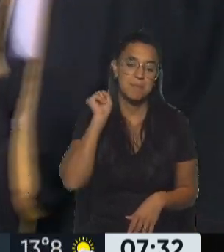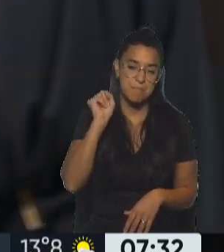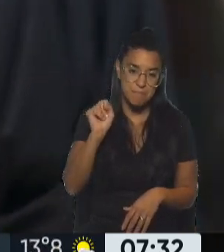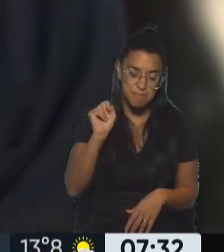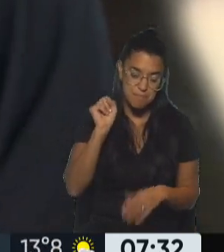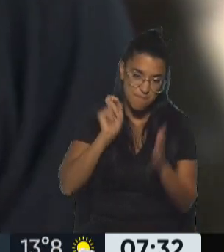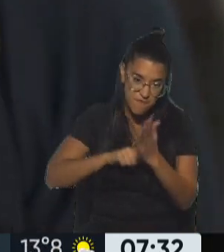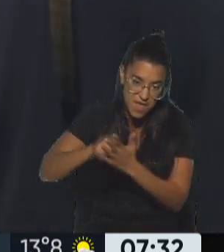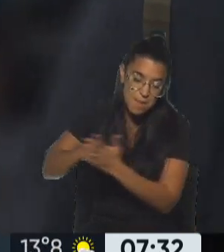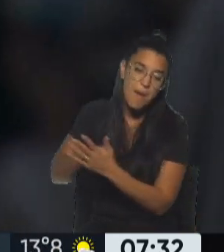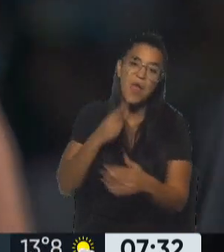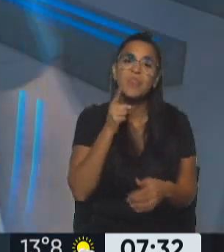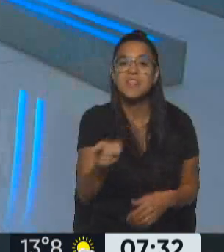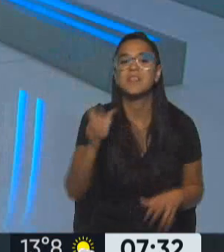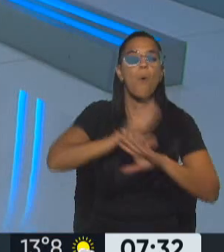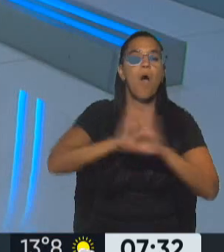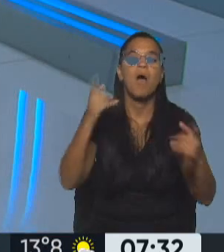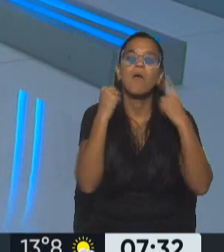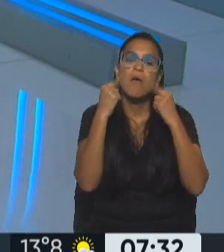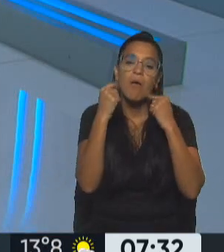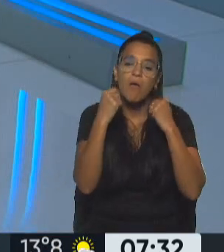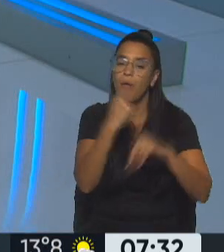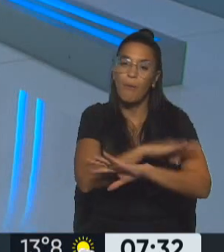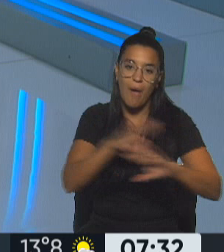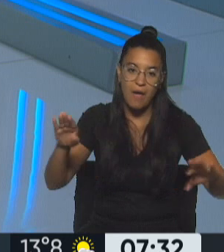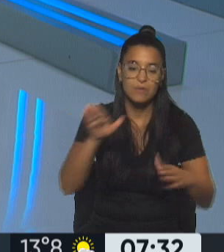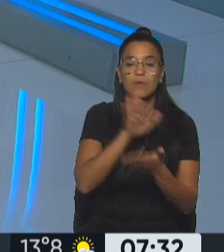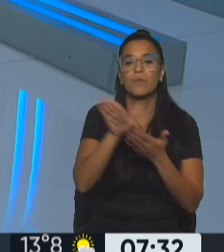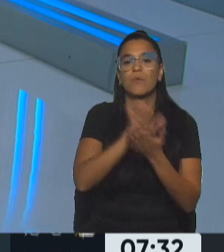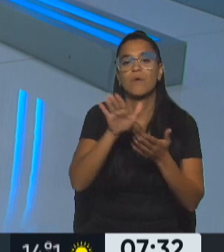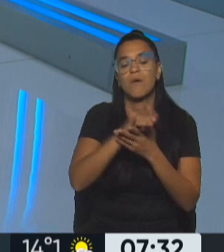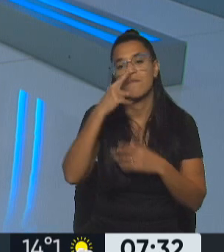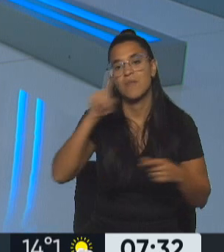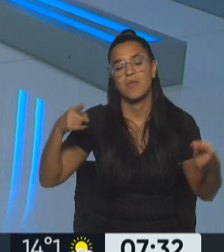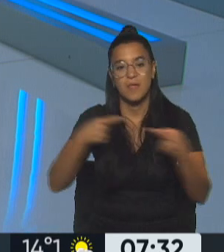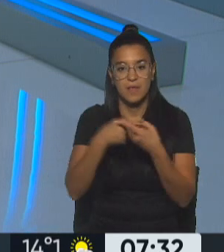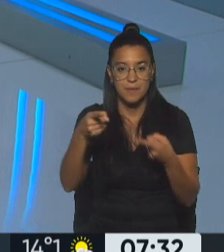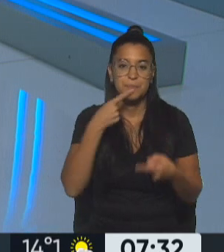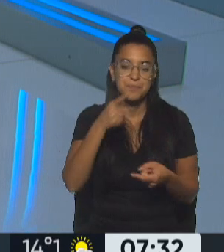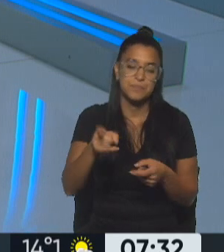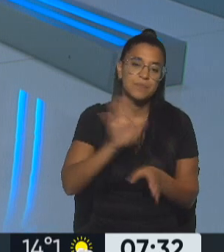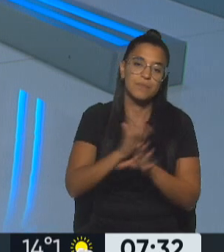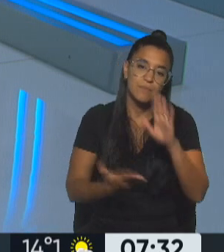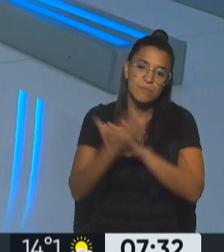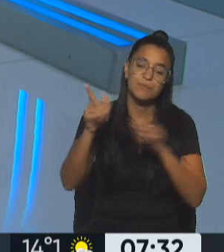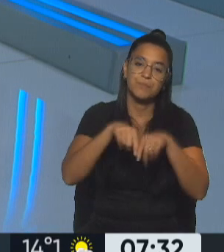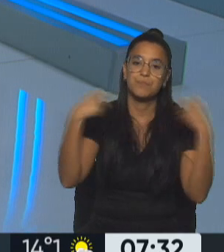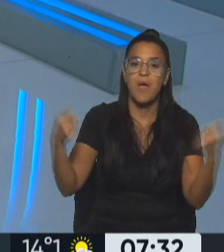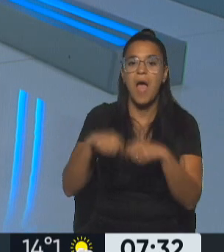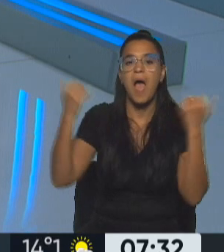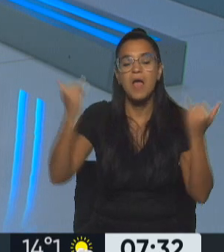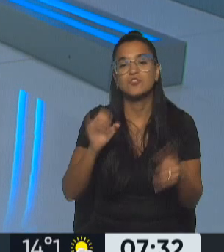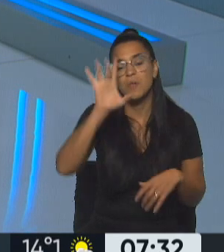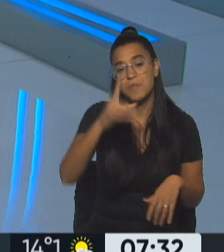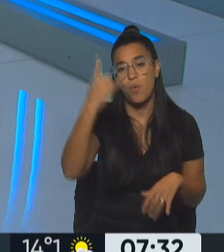dejen de llorar y esta nueva final que se juega en las plataformas llegó a las portadas de todo el mundo. Solo